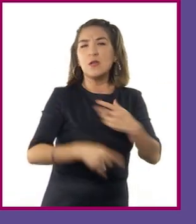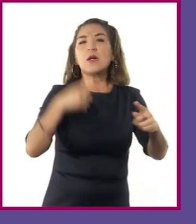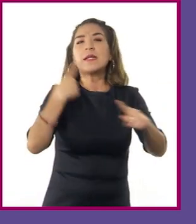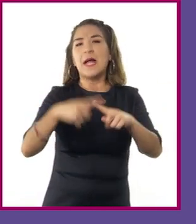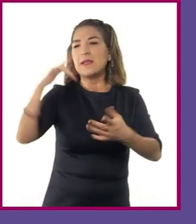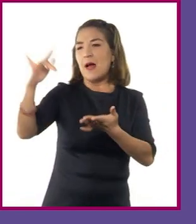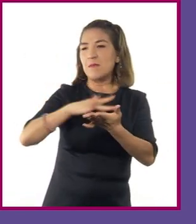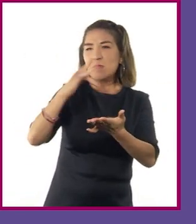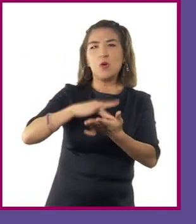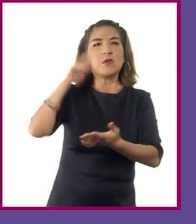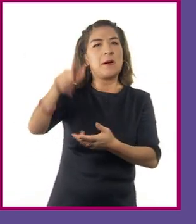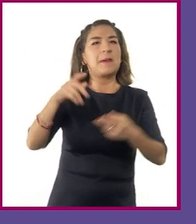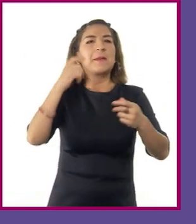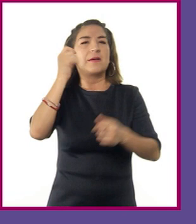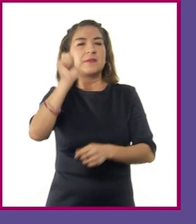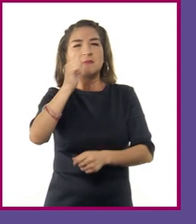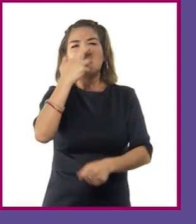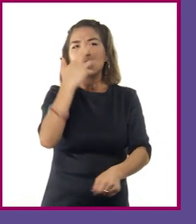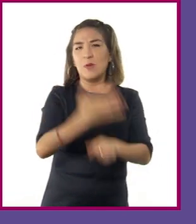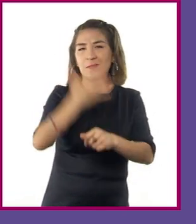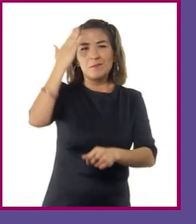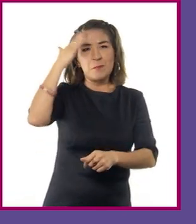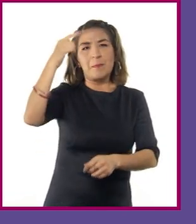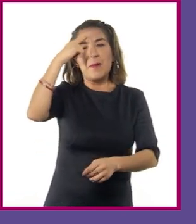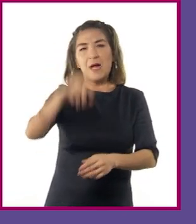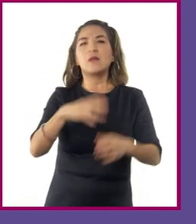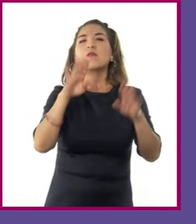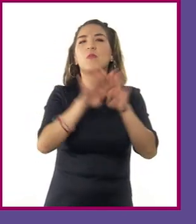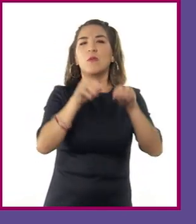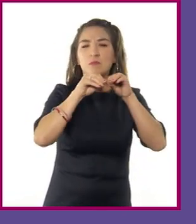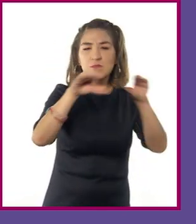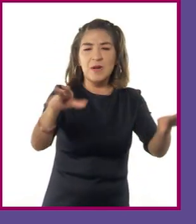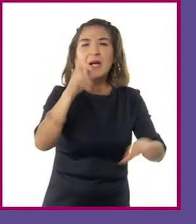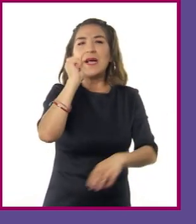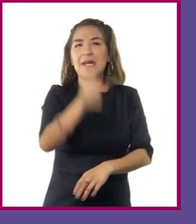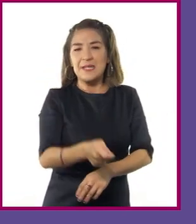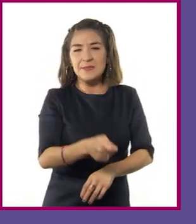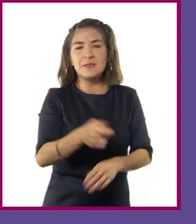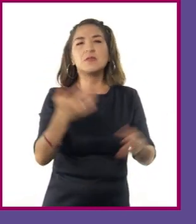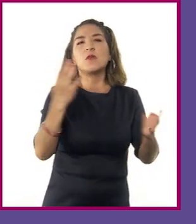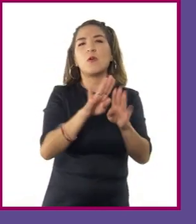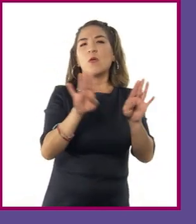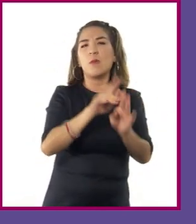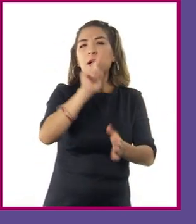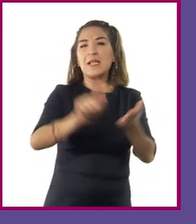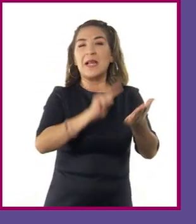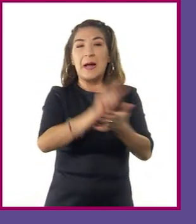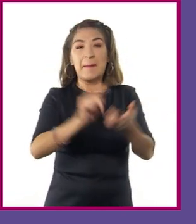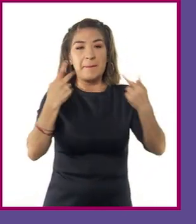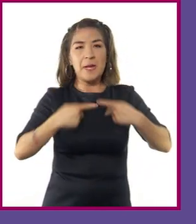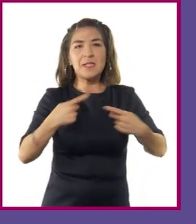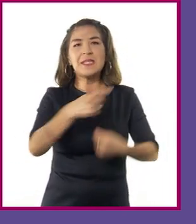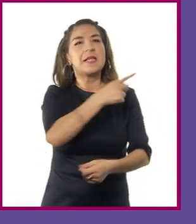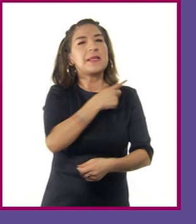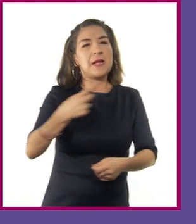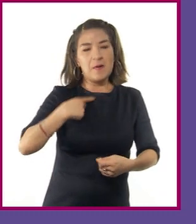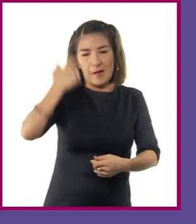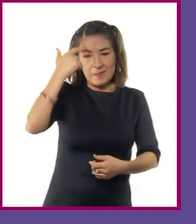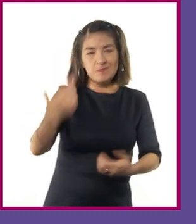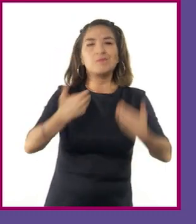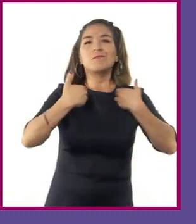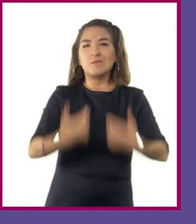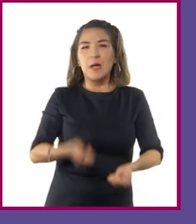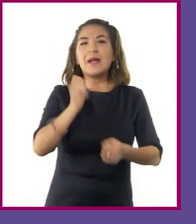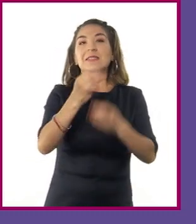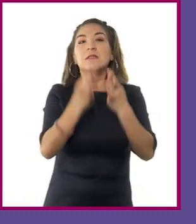las autoridades para promover la cultura de la legalidad, que consiste en que las personas comprendan la importancia